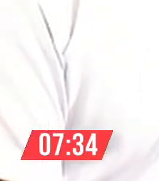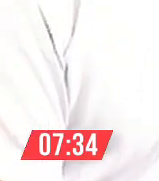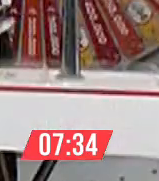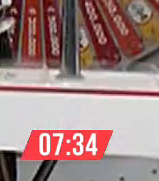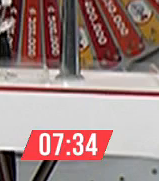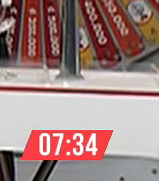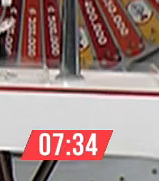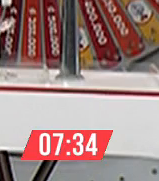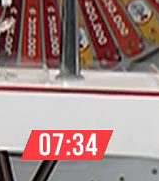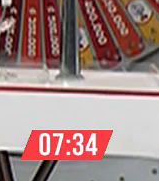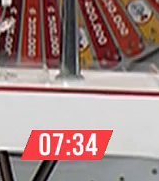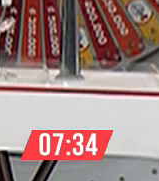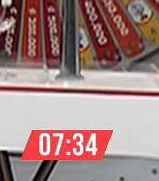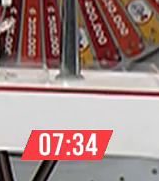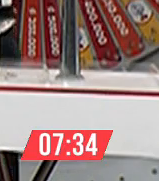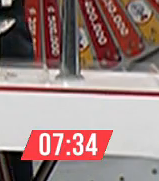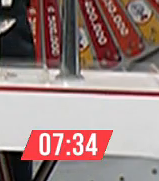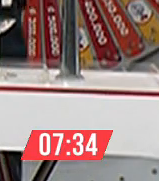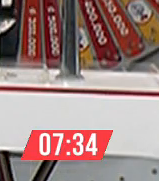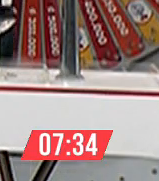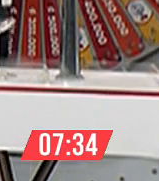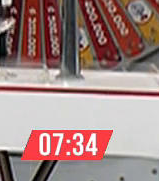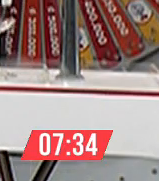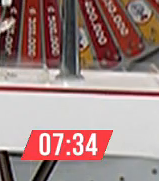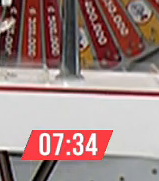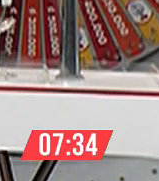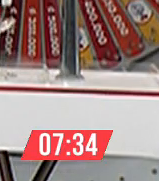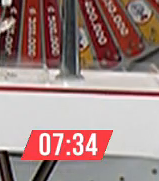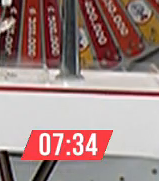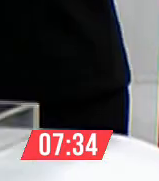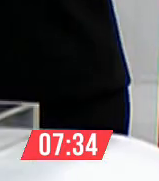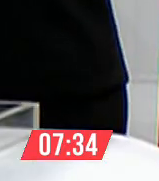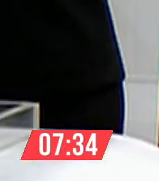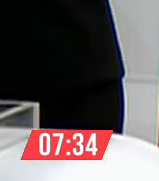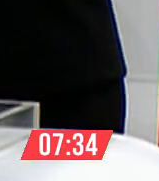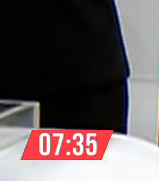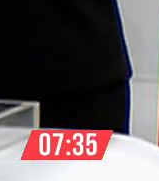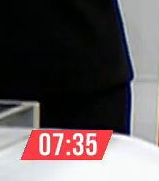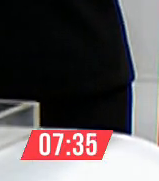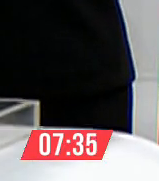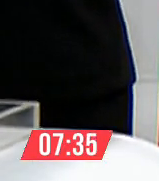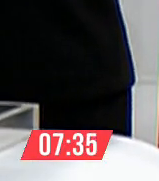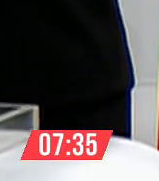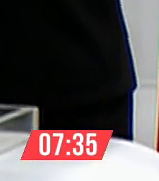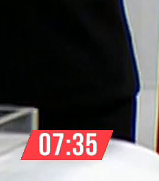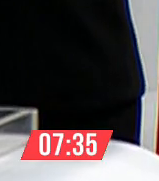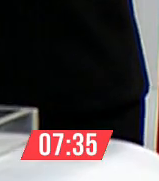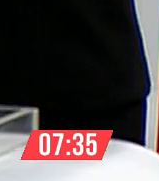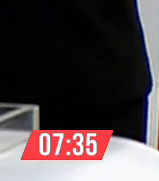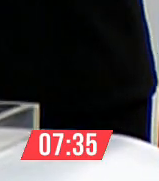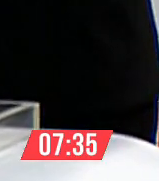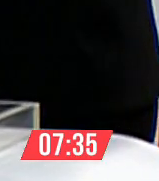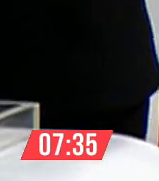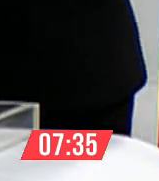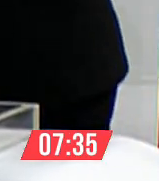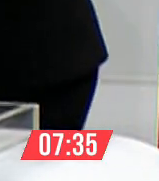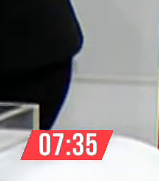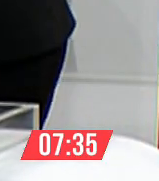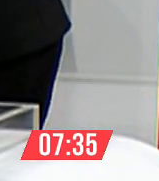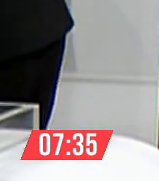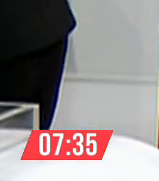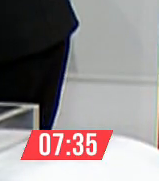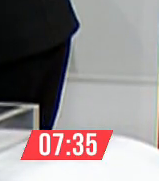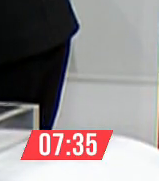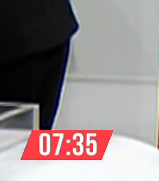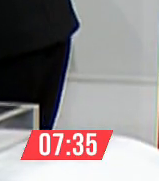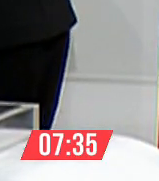bolitas. 68 bolitas en total. 29 premios extra tiene esa tómbola esta noche y